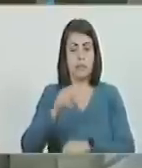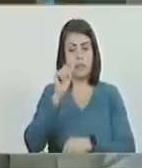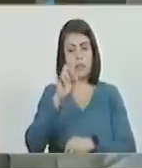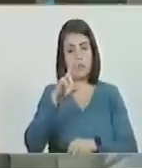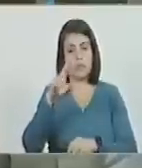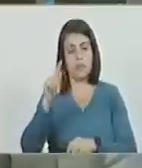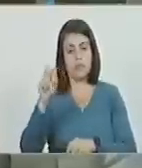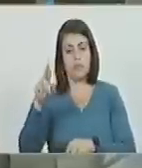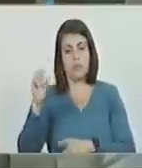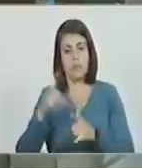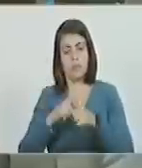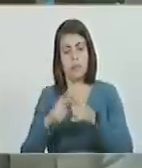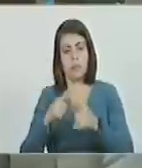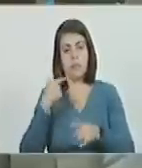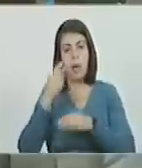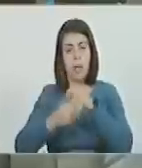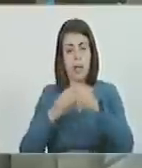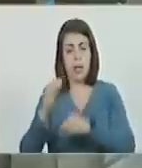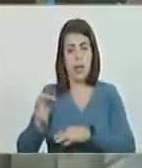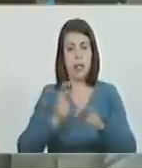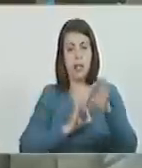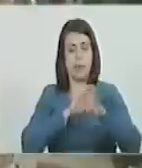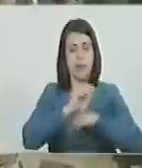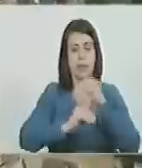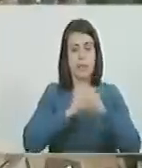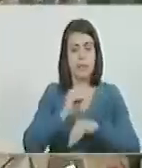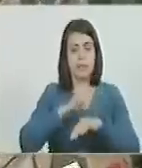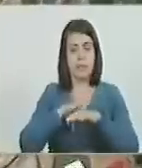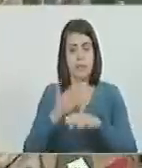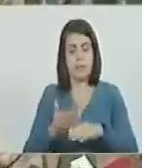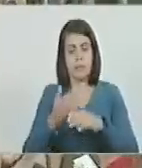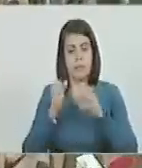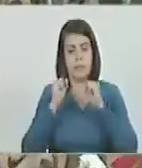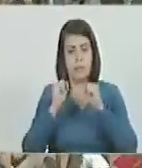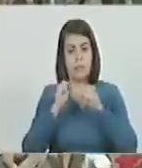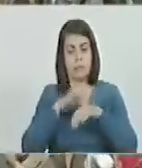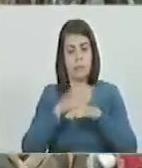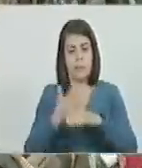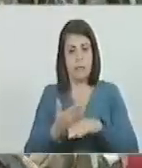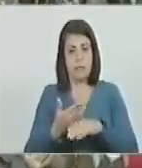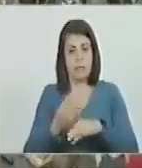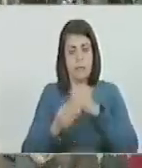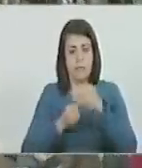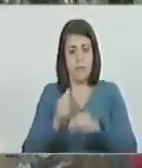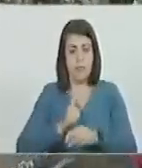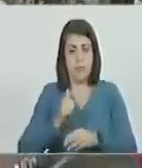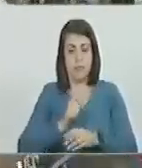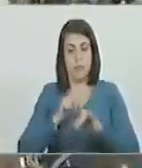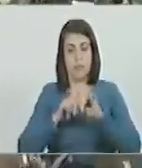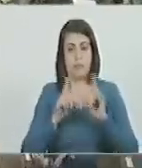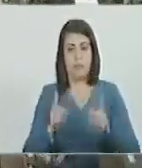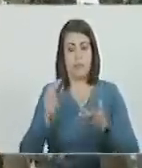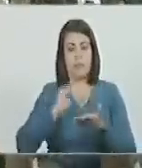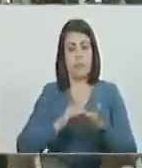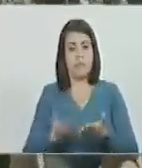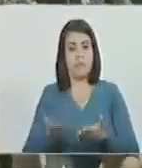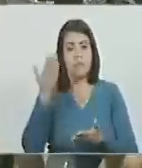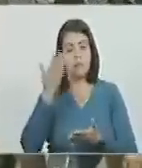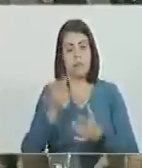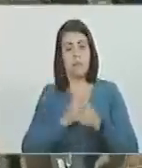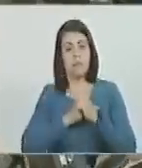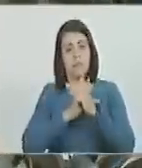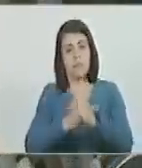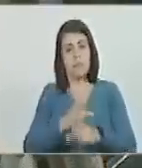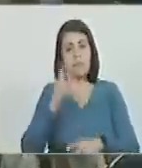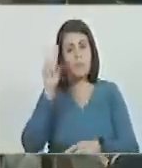Enrique Gil Pinto puede fomentar las relaciones comerciales sólidas y mutuamente beneficiosas. Se resaltará la voluntad